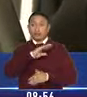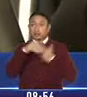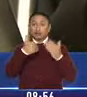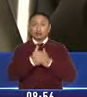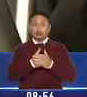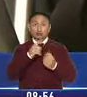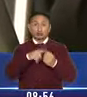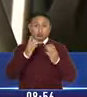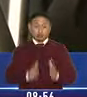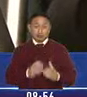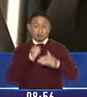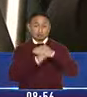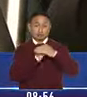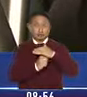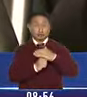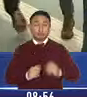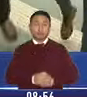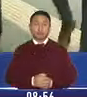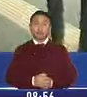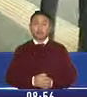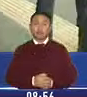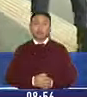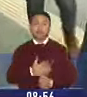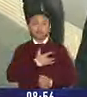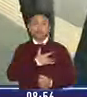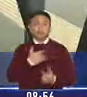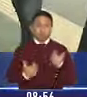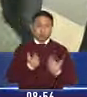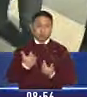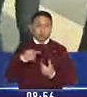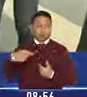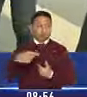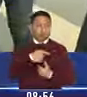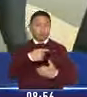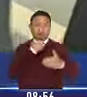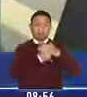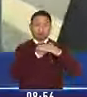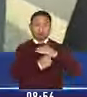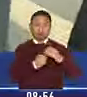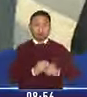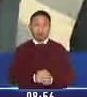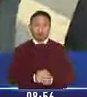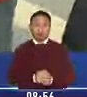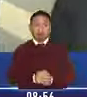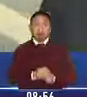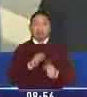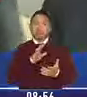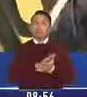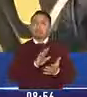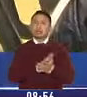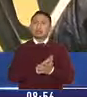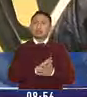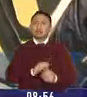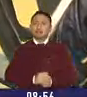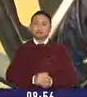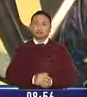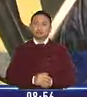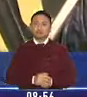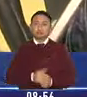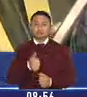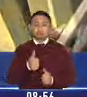los quiteños y todos los ecuatorianos. Estamos contentos, pues, de viajar en metro. Un viaje muy, muy tranquilo. Está